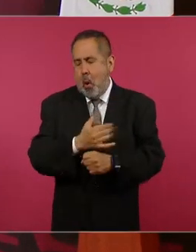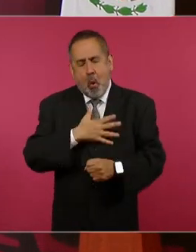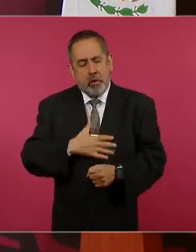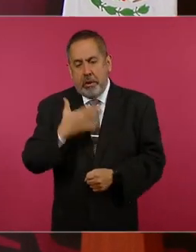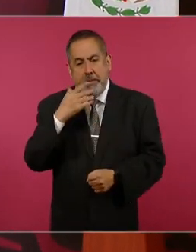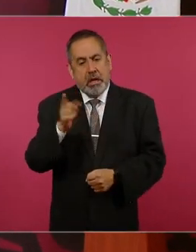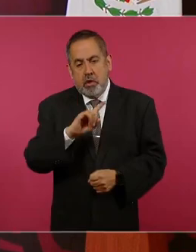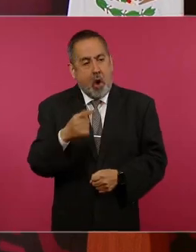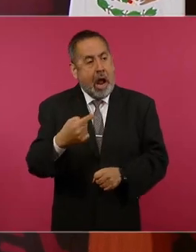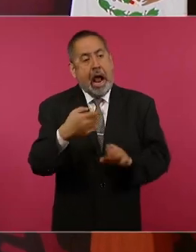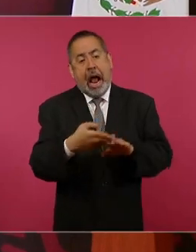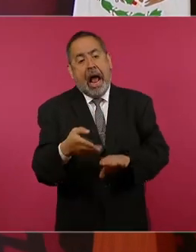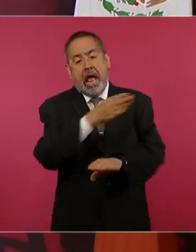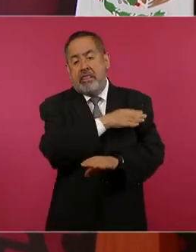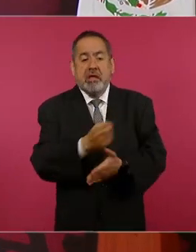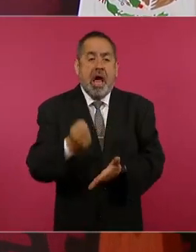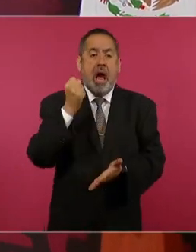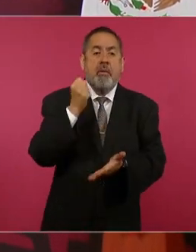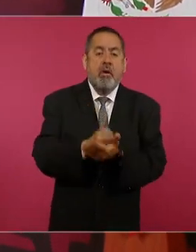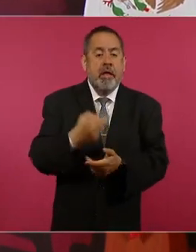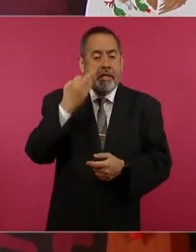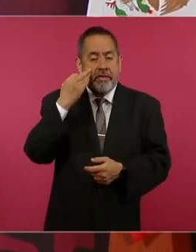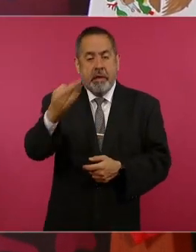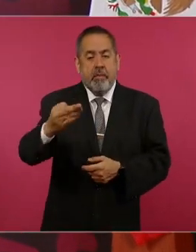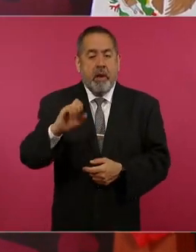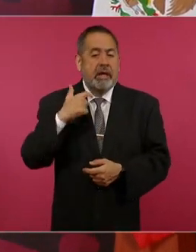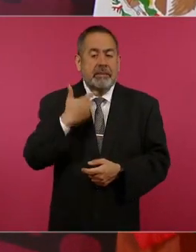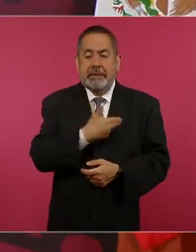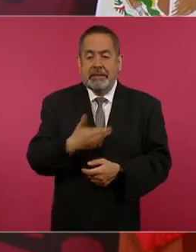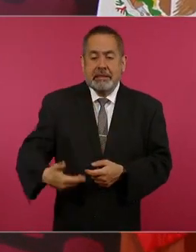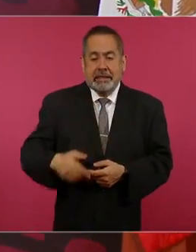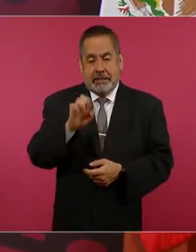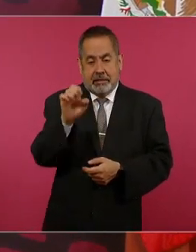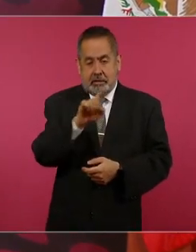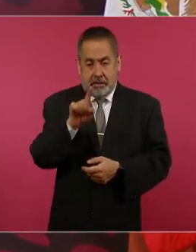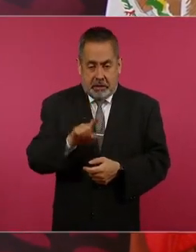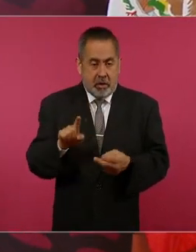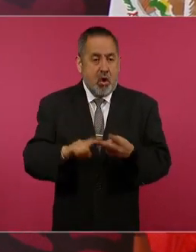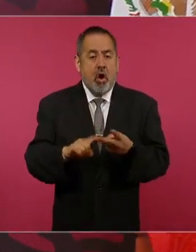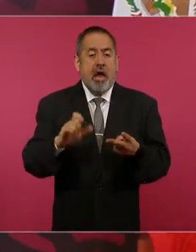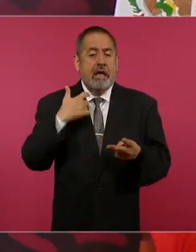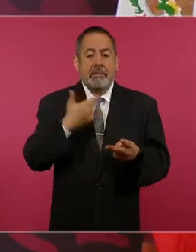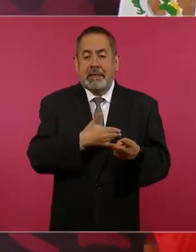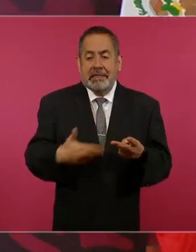las en el gobierno de Cedillo y en el gobierno de Calderón.